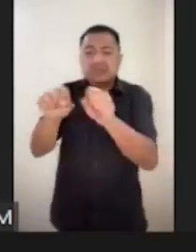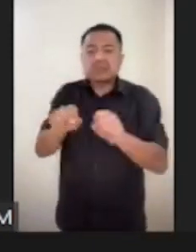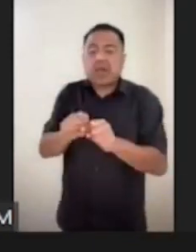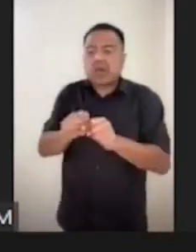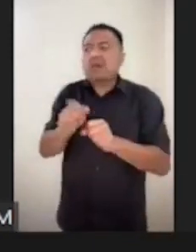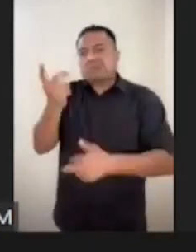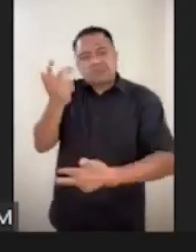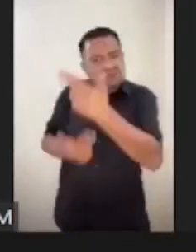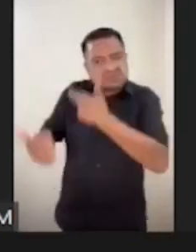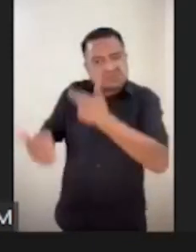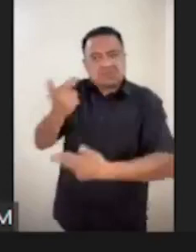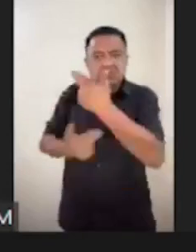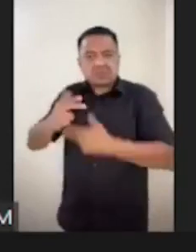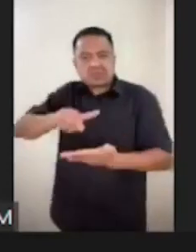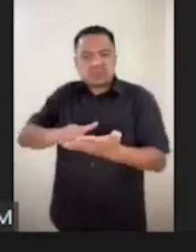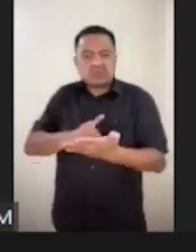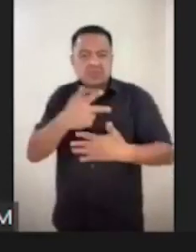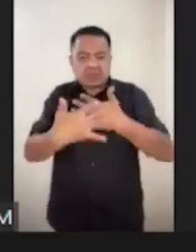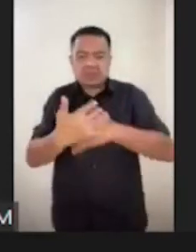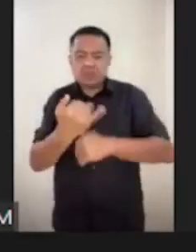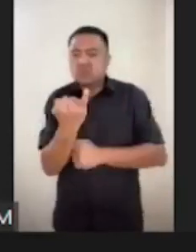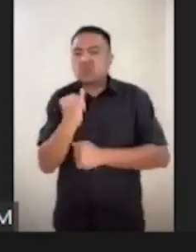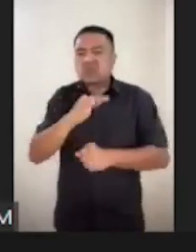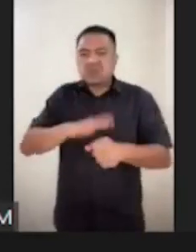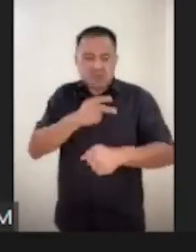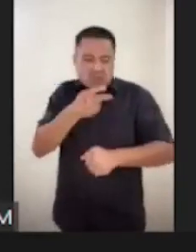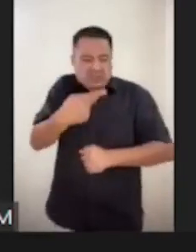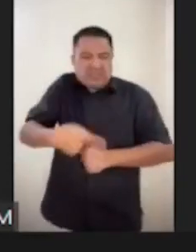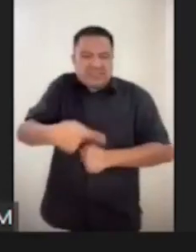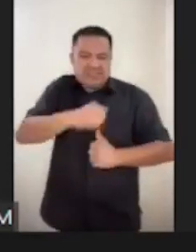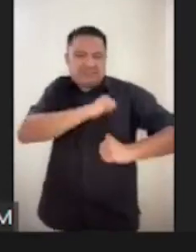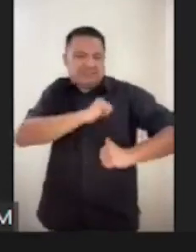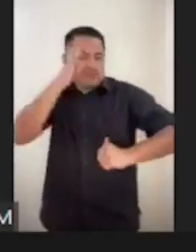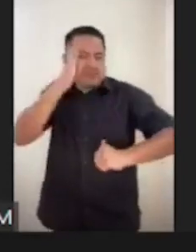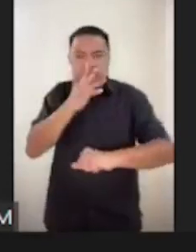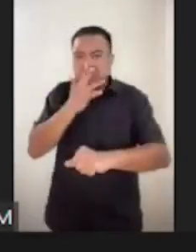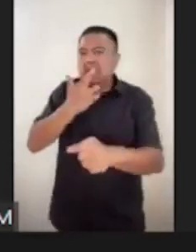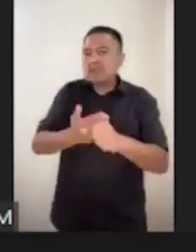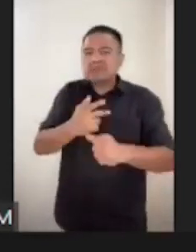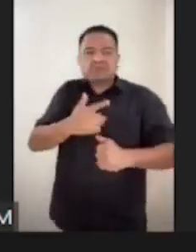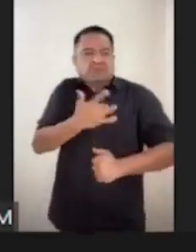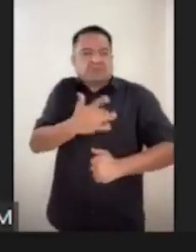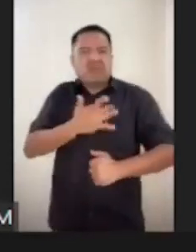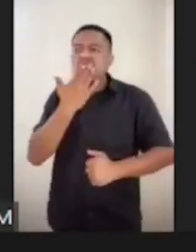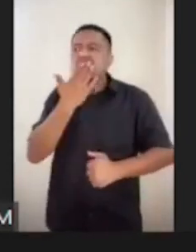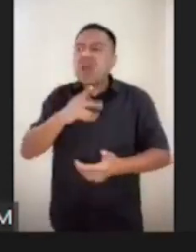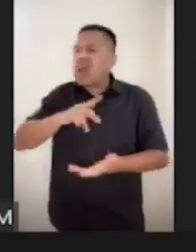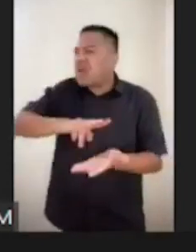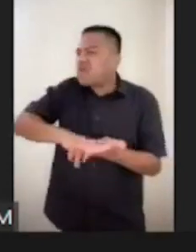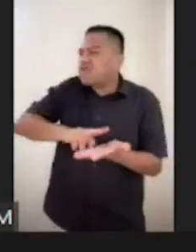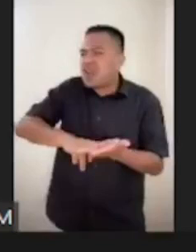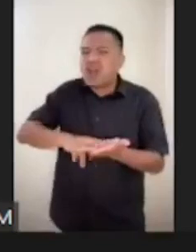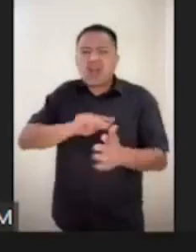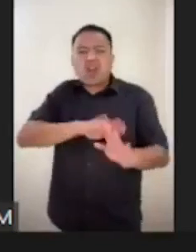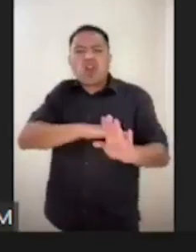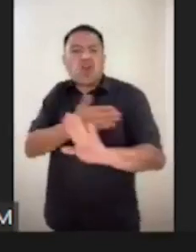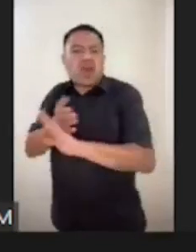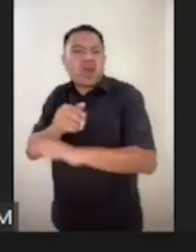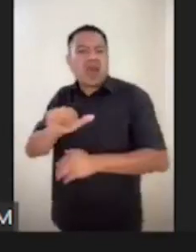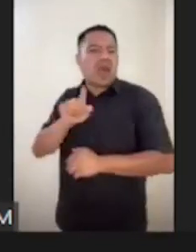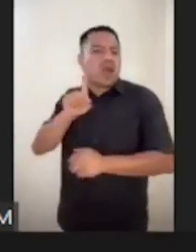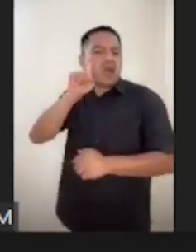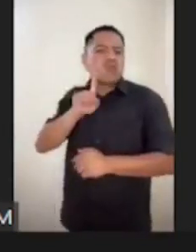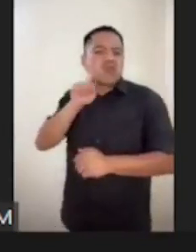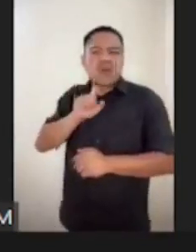la sentencia del 15 de junio dictada por este órgano jurisdiccional al considerar inexistencia de la violencia política de género y acreditó los actos